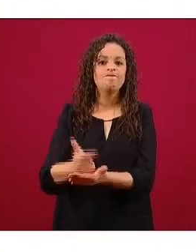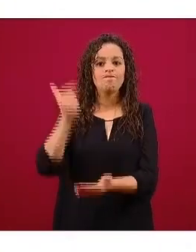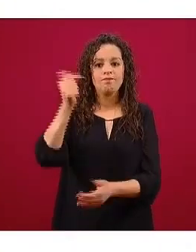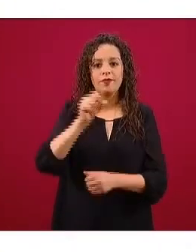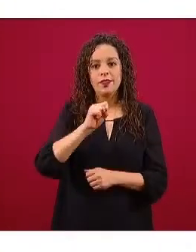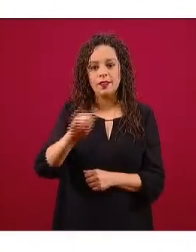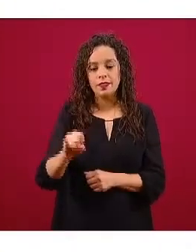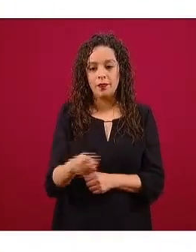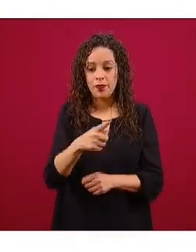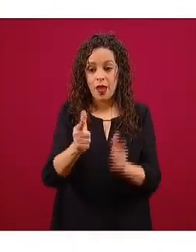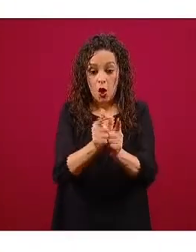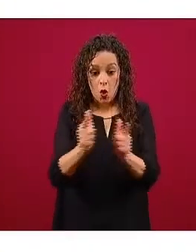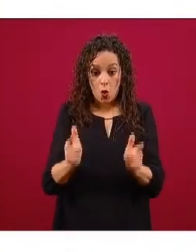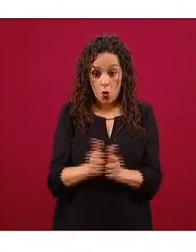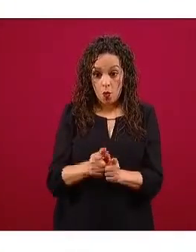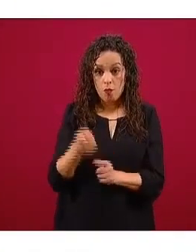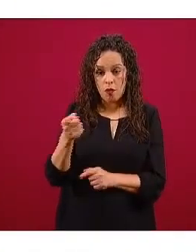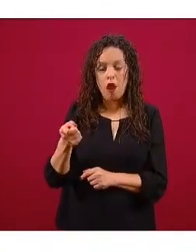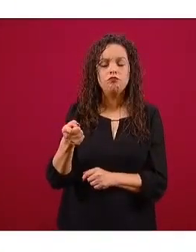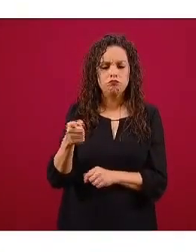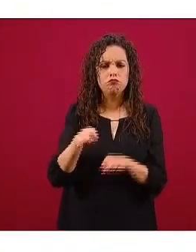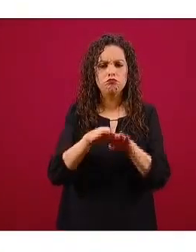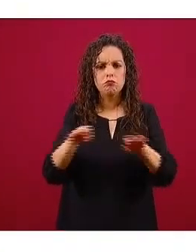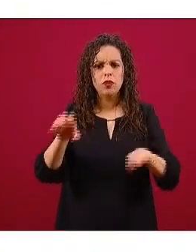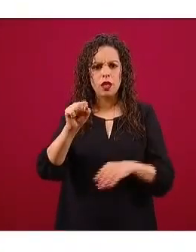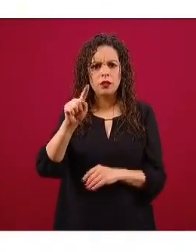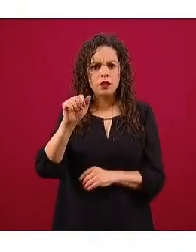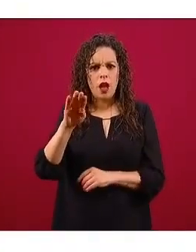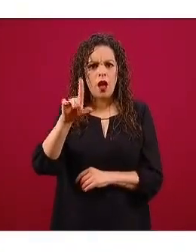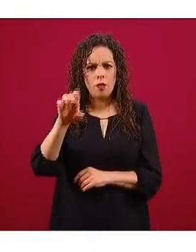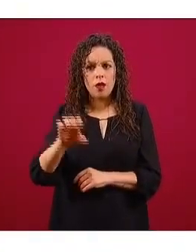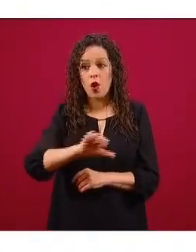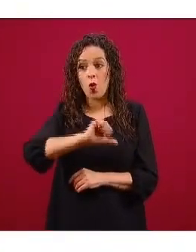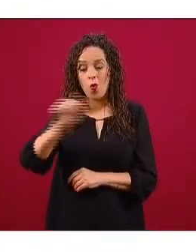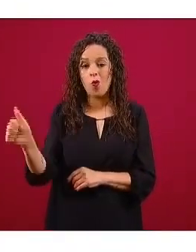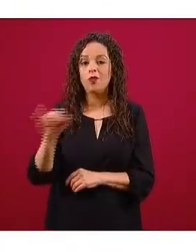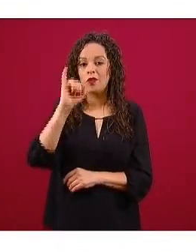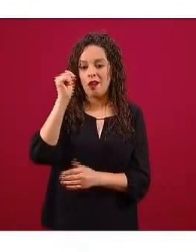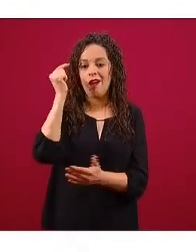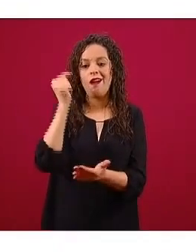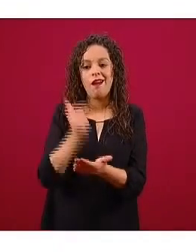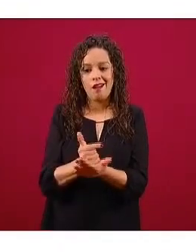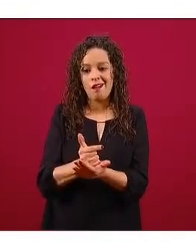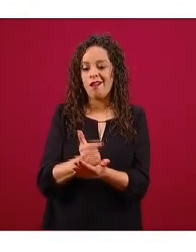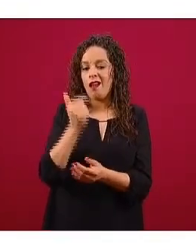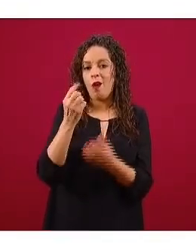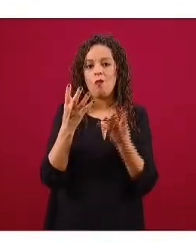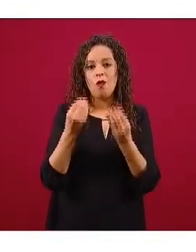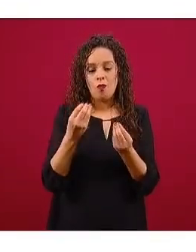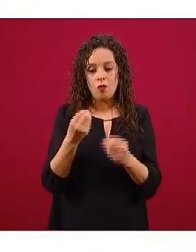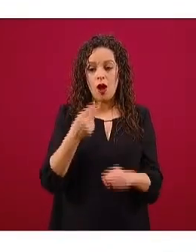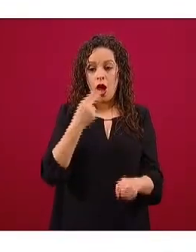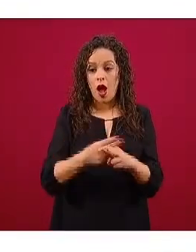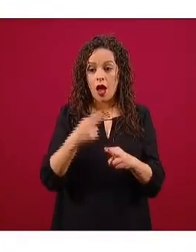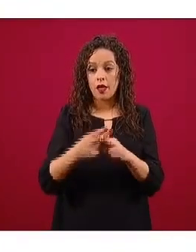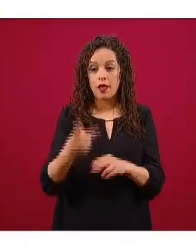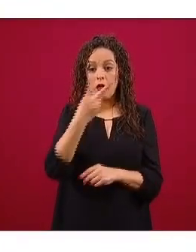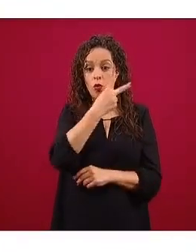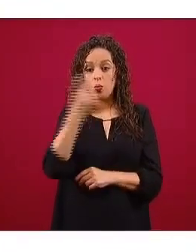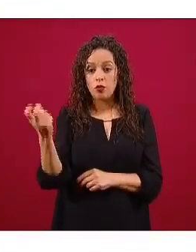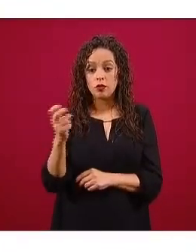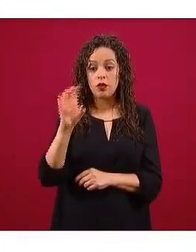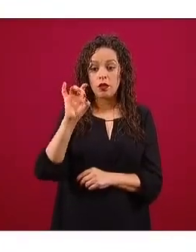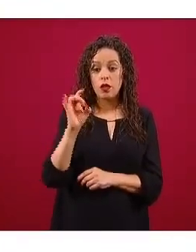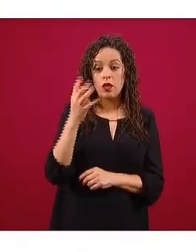ellos lo hicieron de manera estable, otros sí fueron de gravedad, y tuvimos también hasta